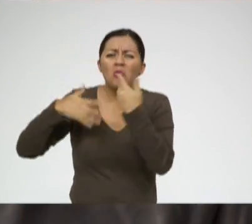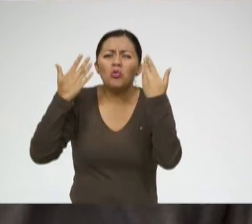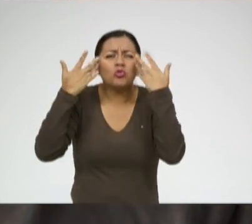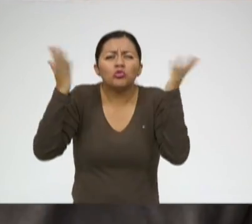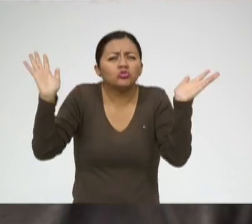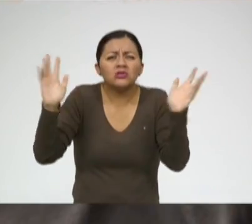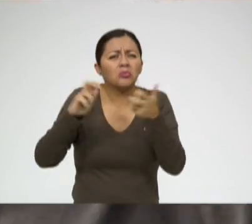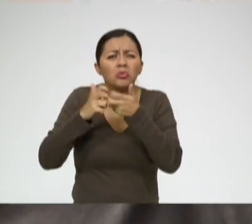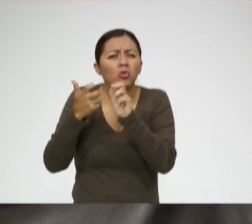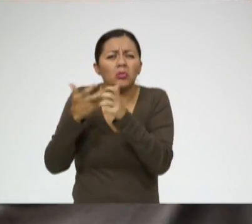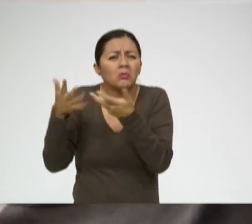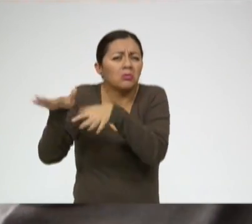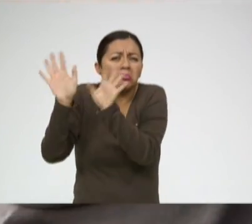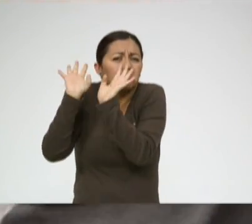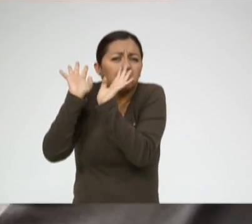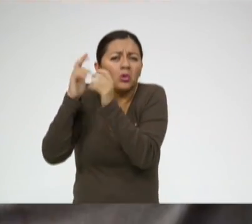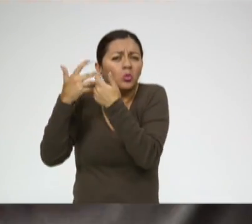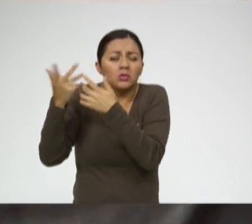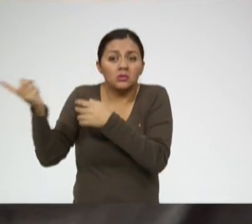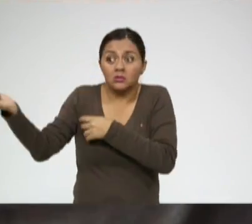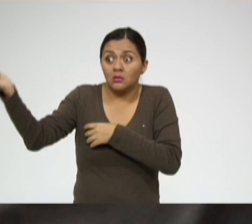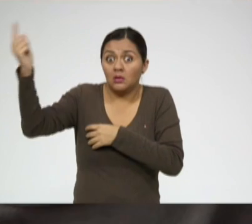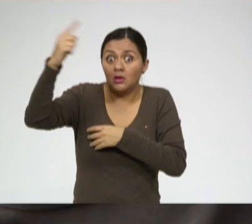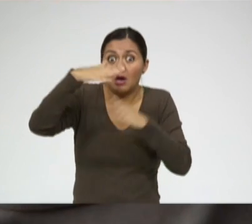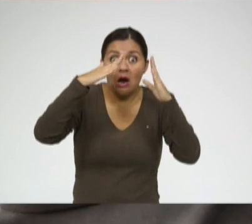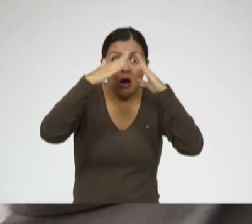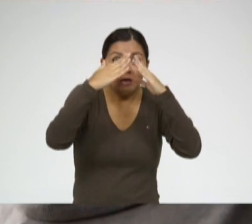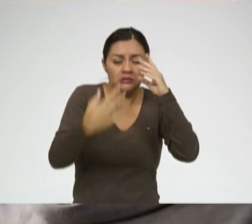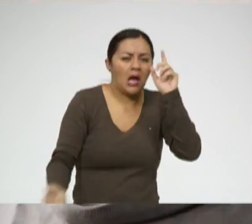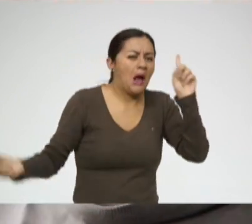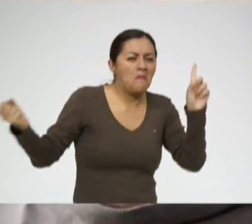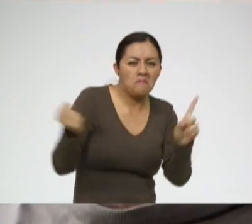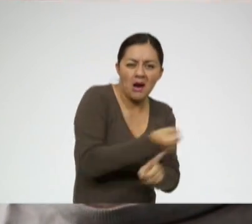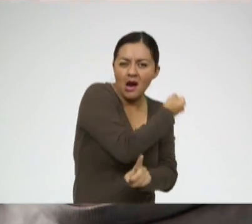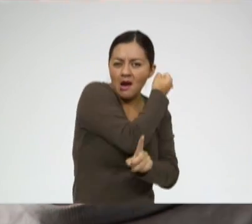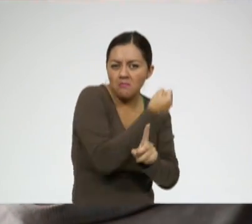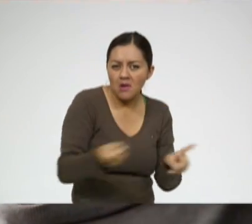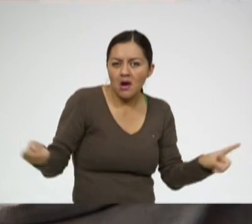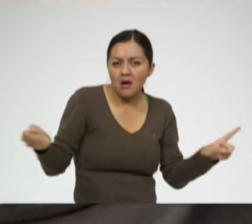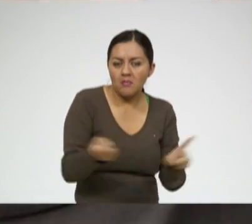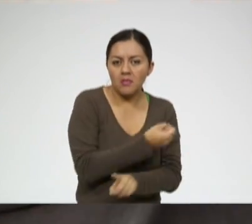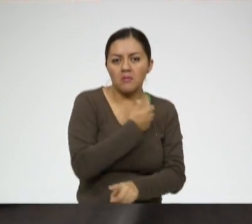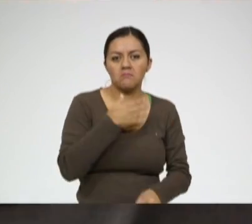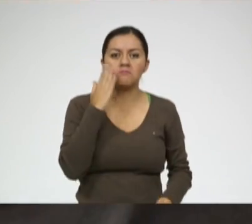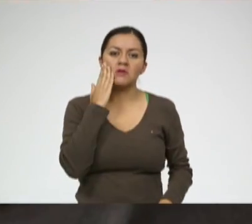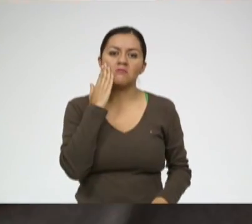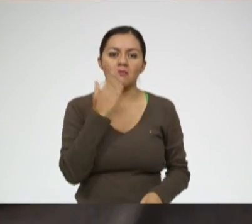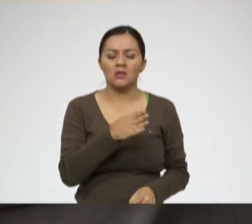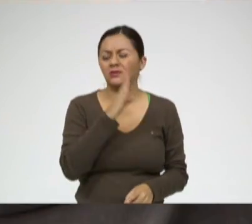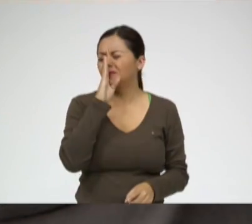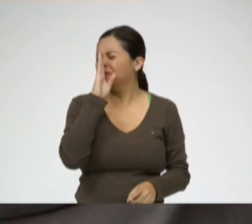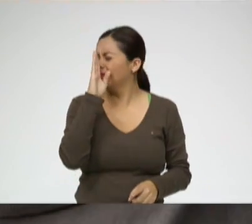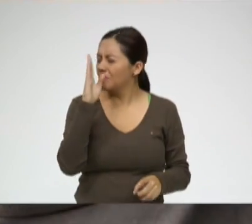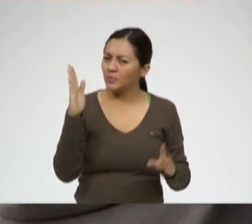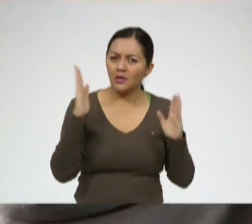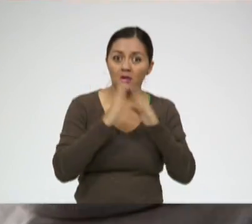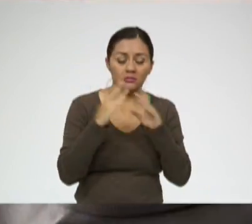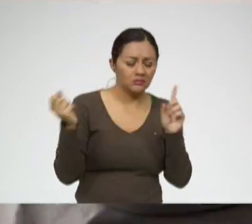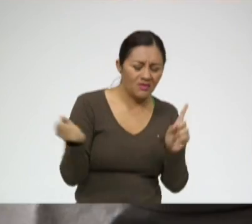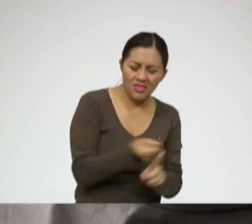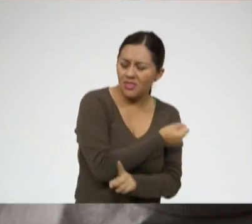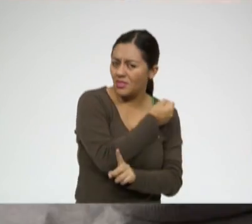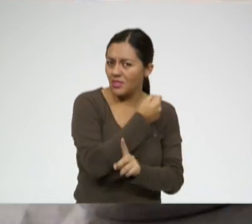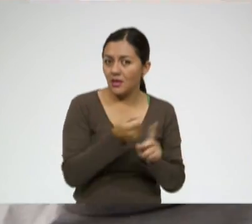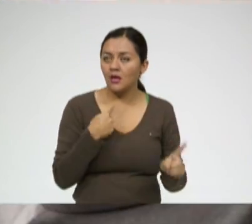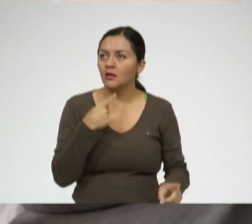sé qué problemas tendría en la calle, pero venía y desahogaba todo en la casa. Él se desquitaba con todo en la casa y a él